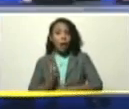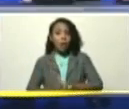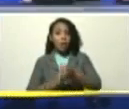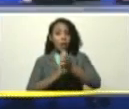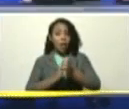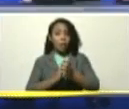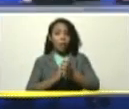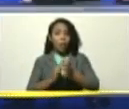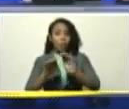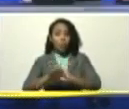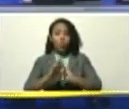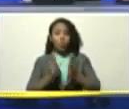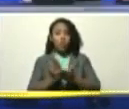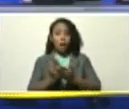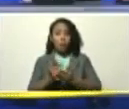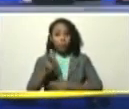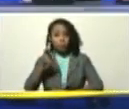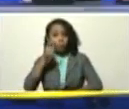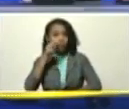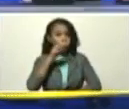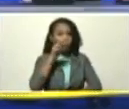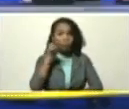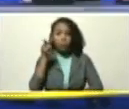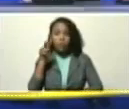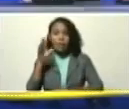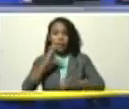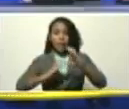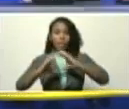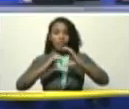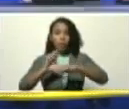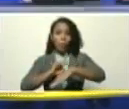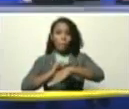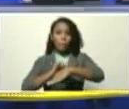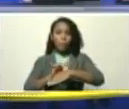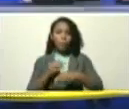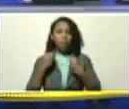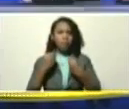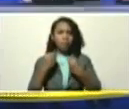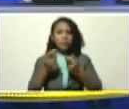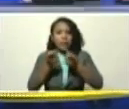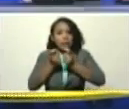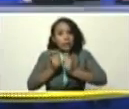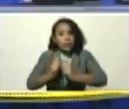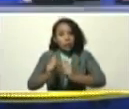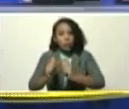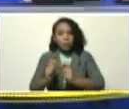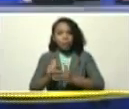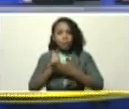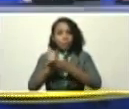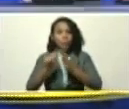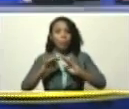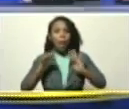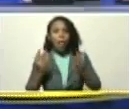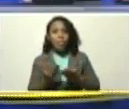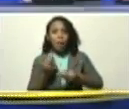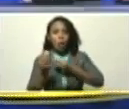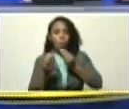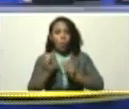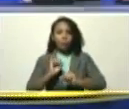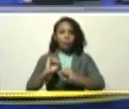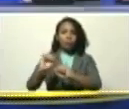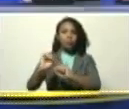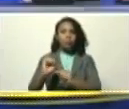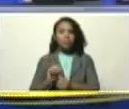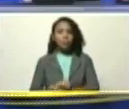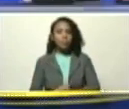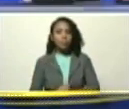mundial desde el punto de vista científico-médico para el tratamiento de esta pandemia. Y bueno,